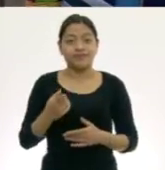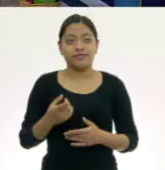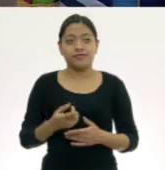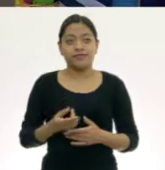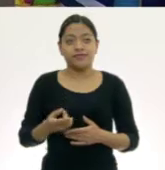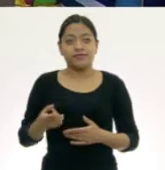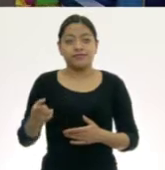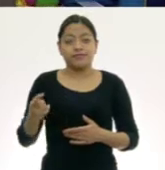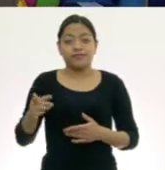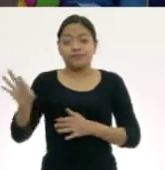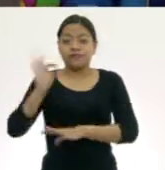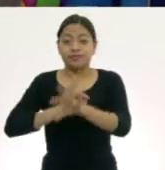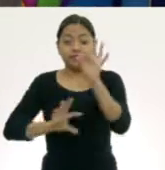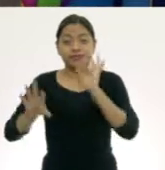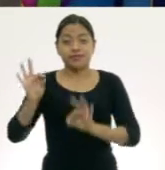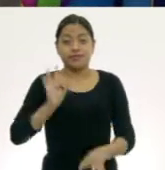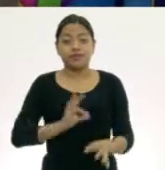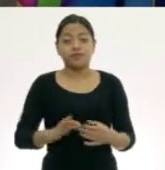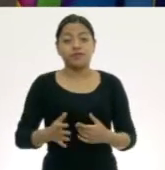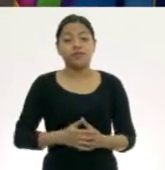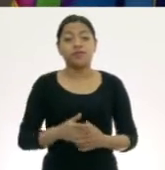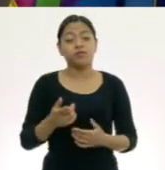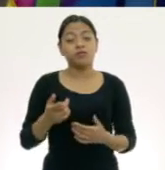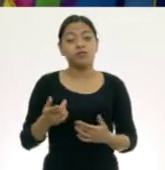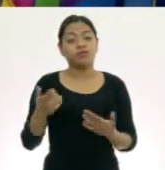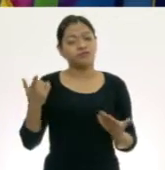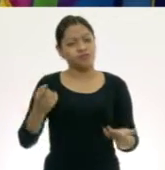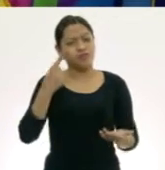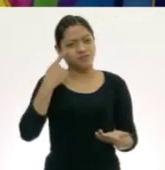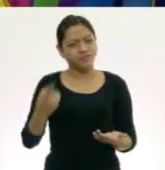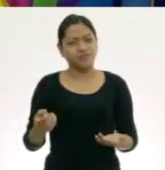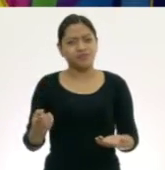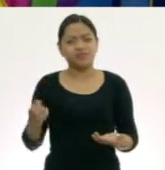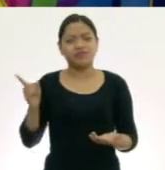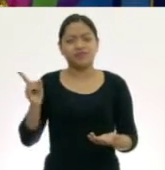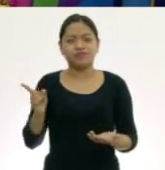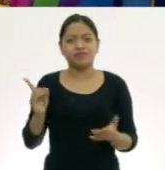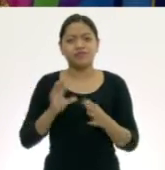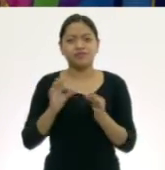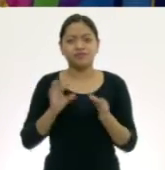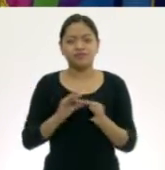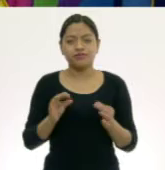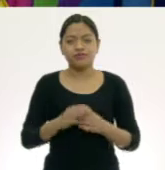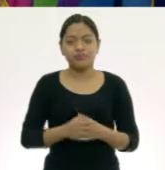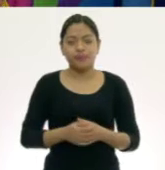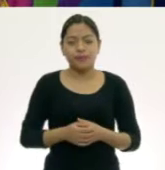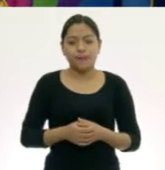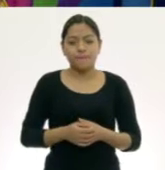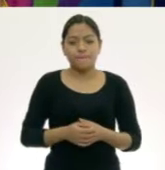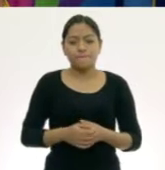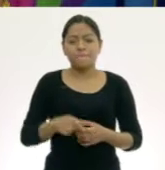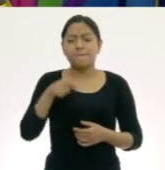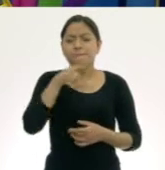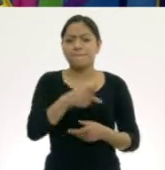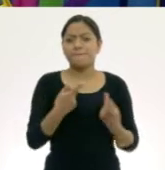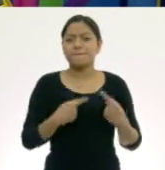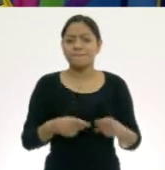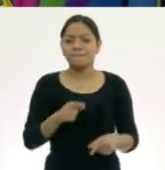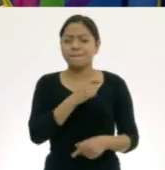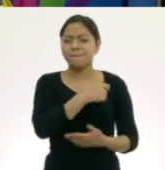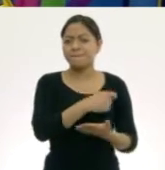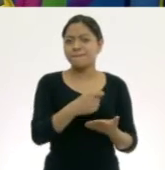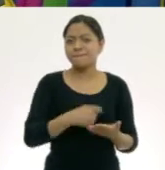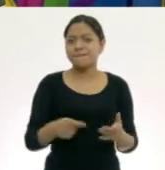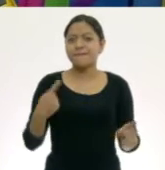ya las extrajimos de aquí. Y si te fijas, nos hace falta esta parte del sujeto, está como escondido por ahí. Vamos